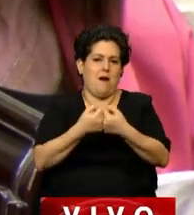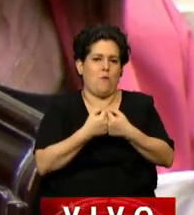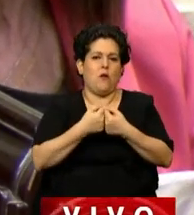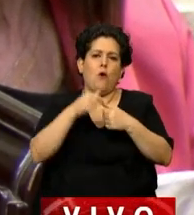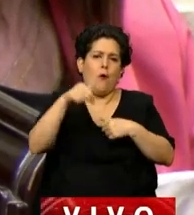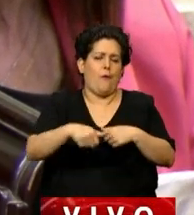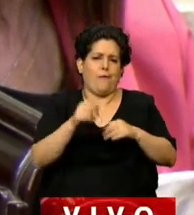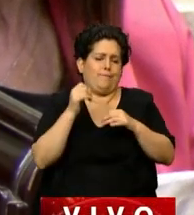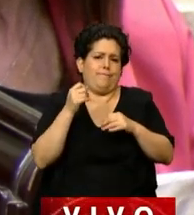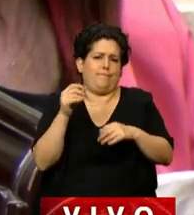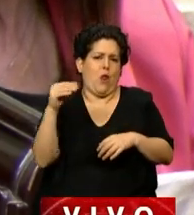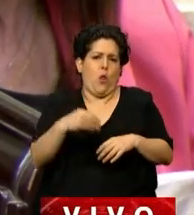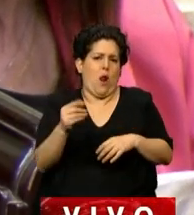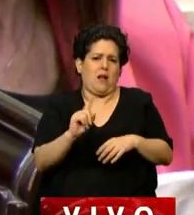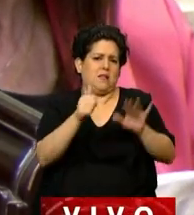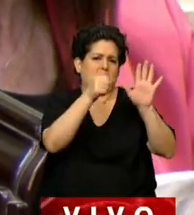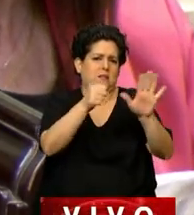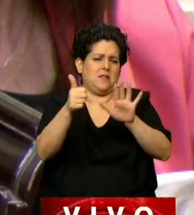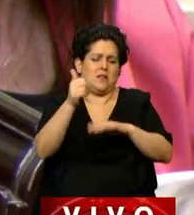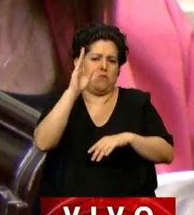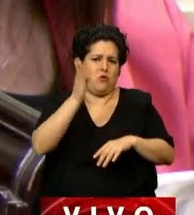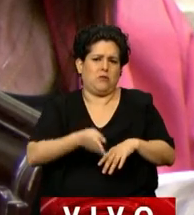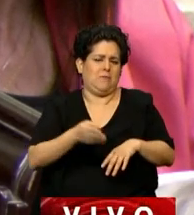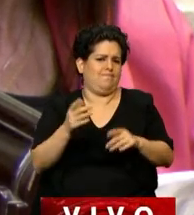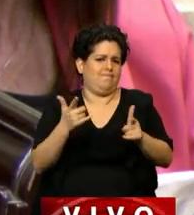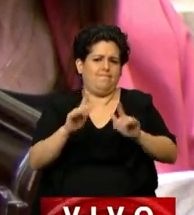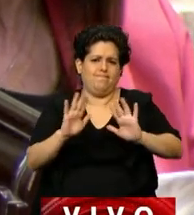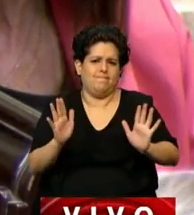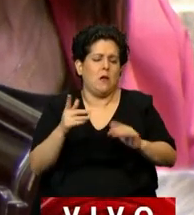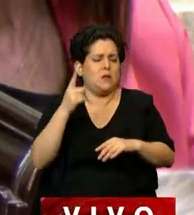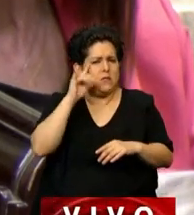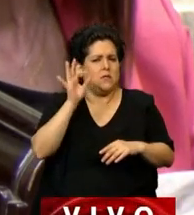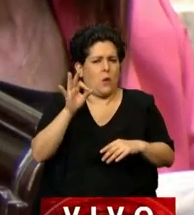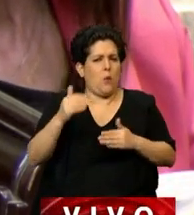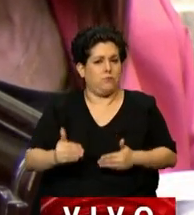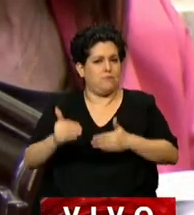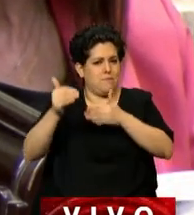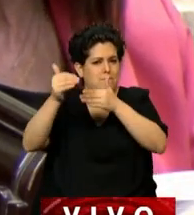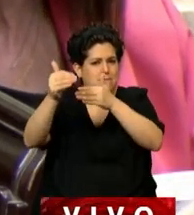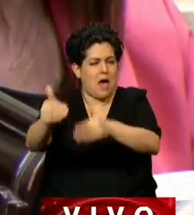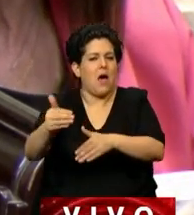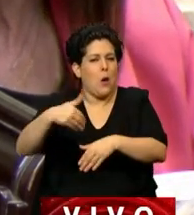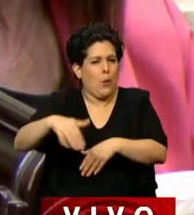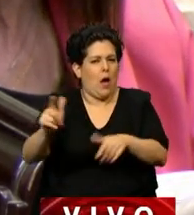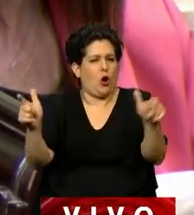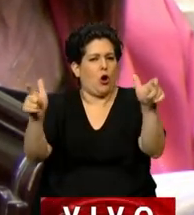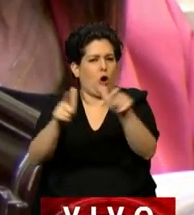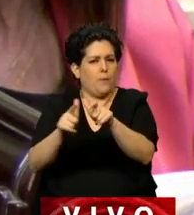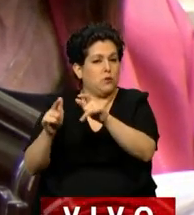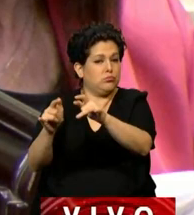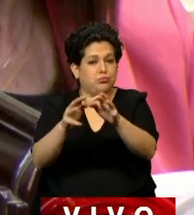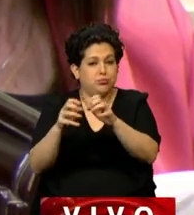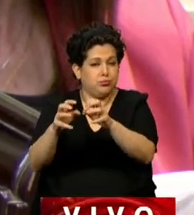tercios, pero lo que sí está claro de que vamos a emplazar, que se va a constituir en comisión y que próximamente, si Dios